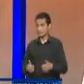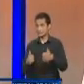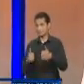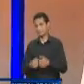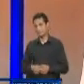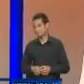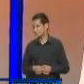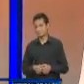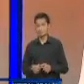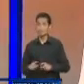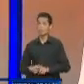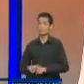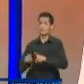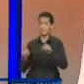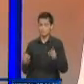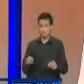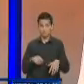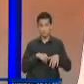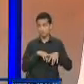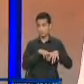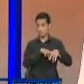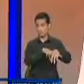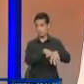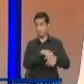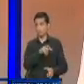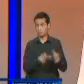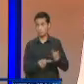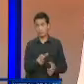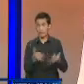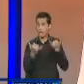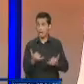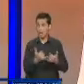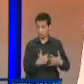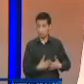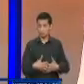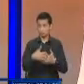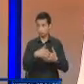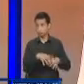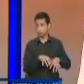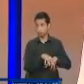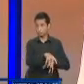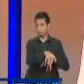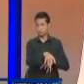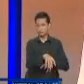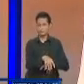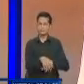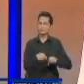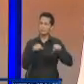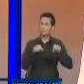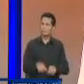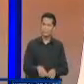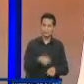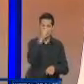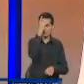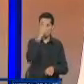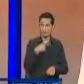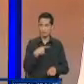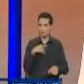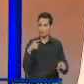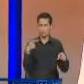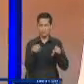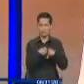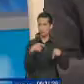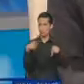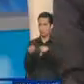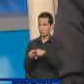movilizaciones, en cambio, habrá que ver también si esos actores que en este momento están marchando juntos del 19 se reconocen mutuamente. Esto es fundamental